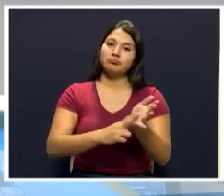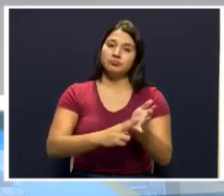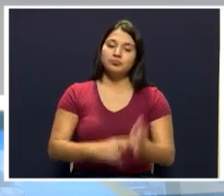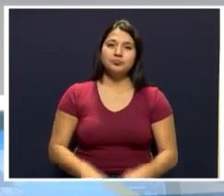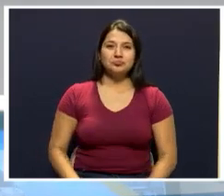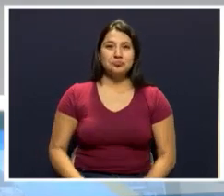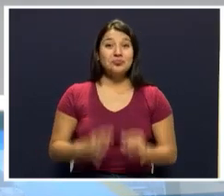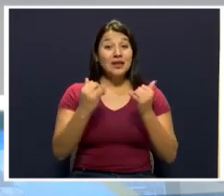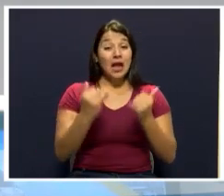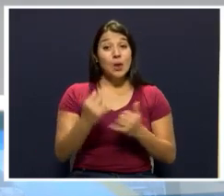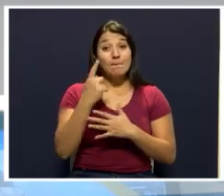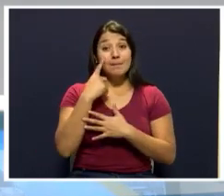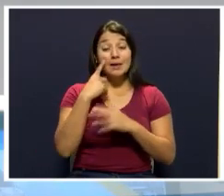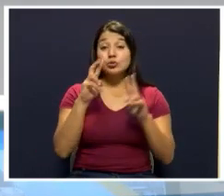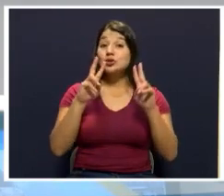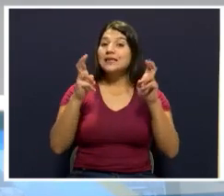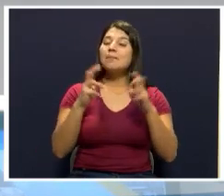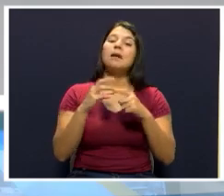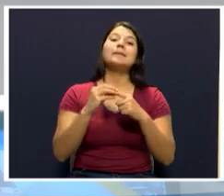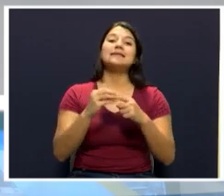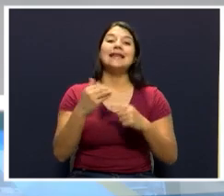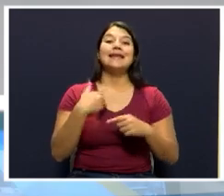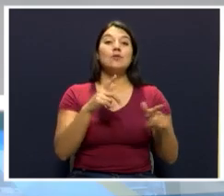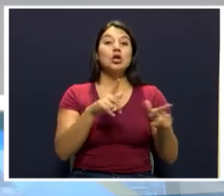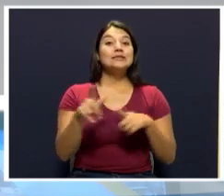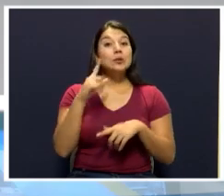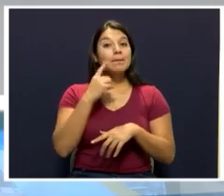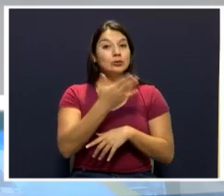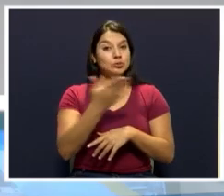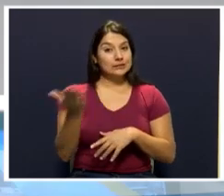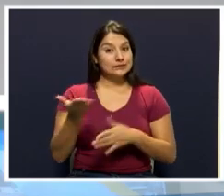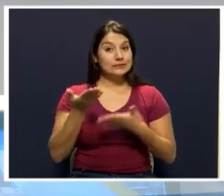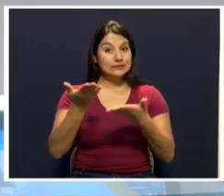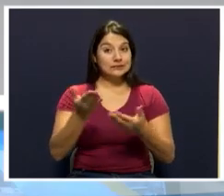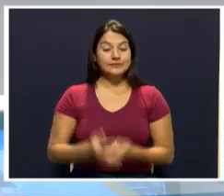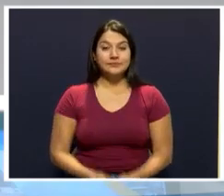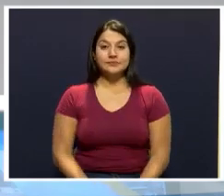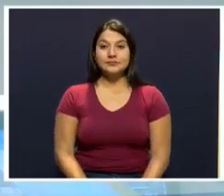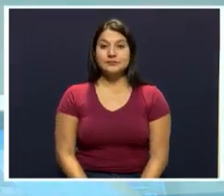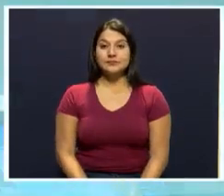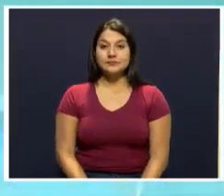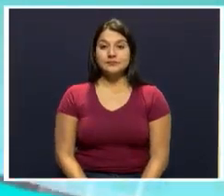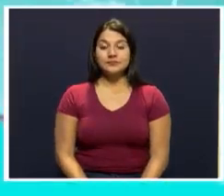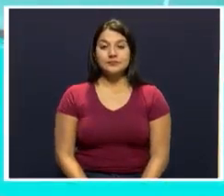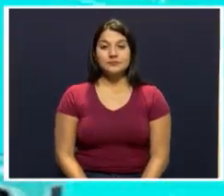Vayamos ahora a ver los titulares que preparamos para usted. Adelante.